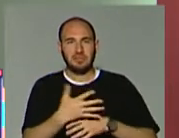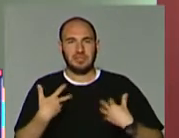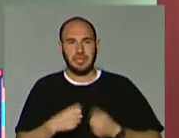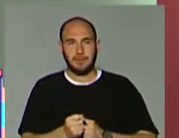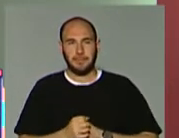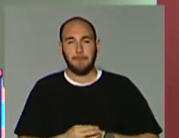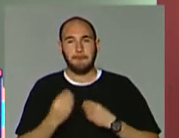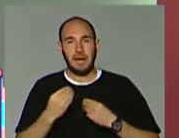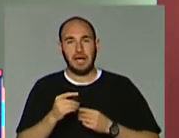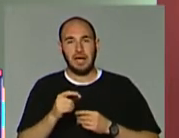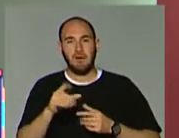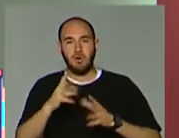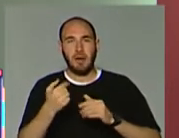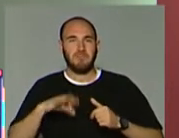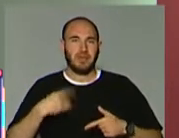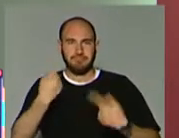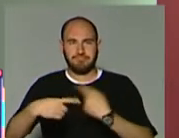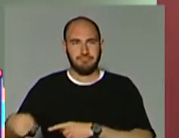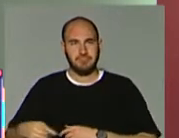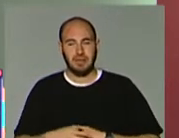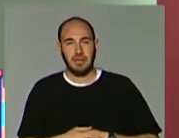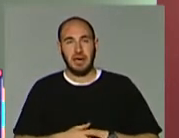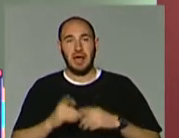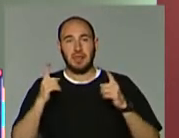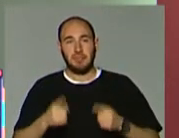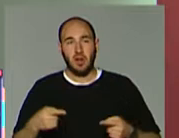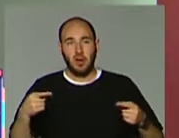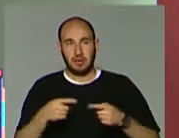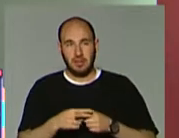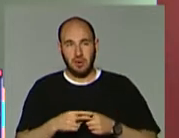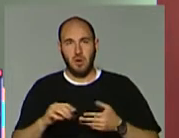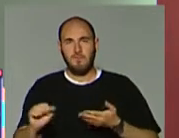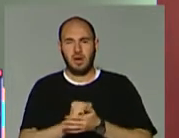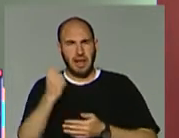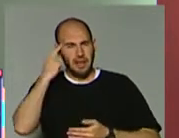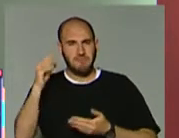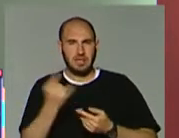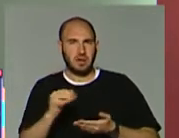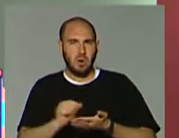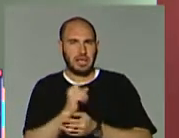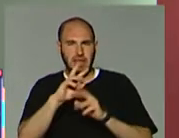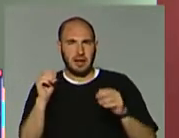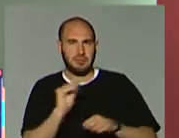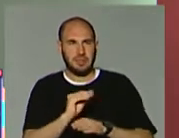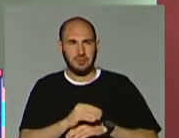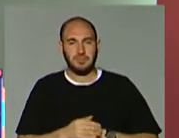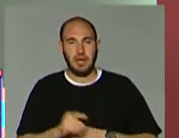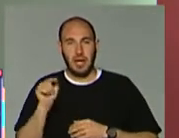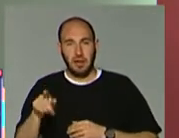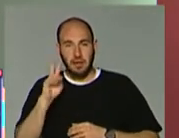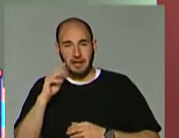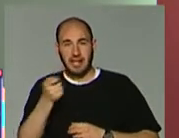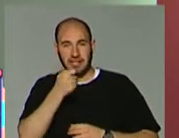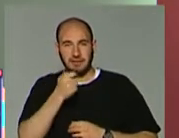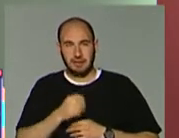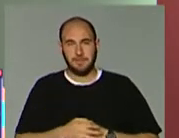saludable para todos los estilos de vida. Además, buscó derribar cualquier mito que se tiene sobre la alimentación. Vamos a la entrevista